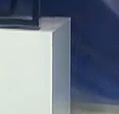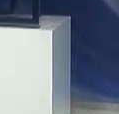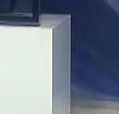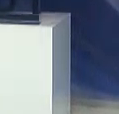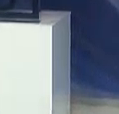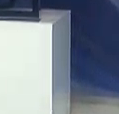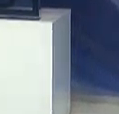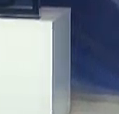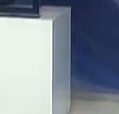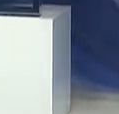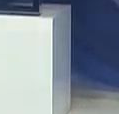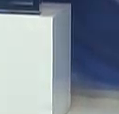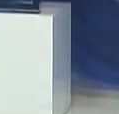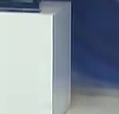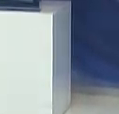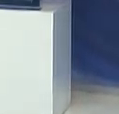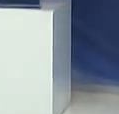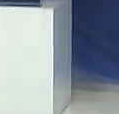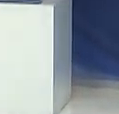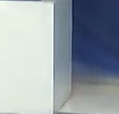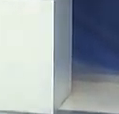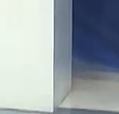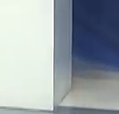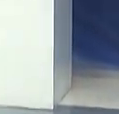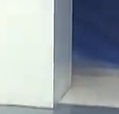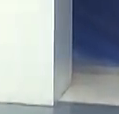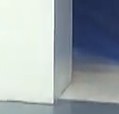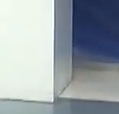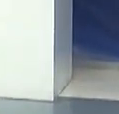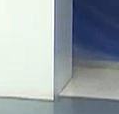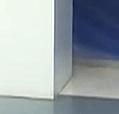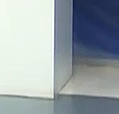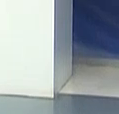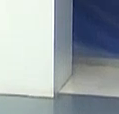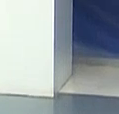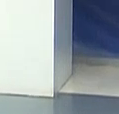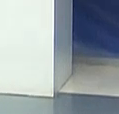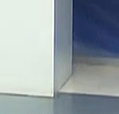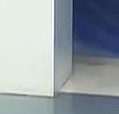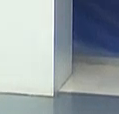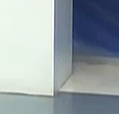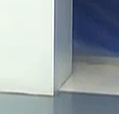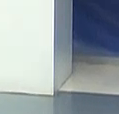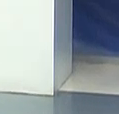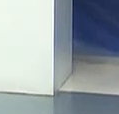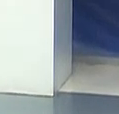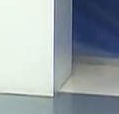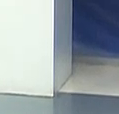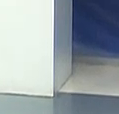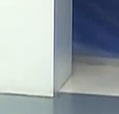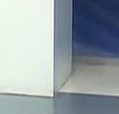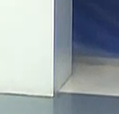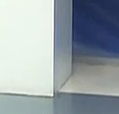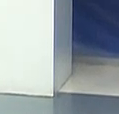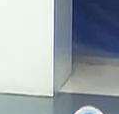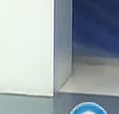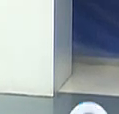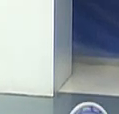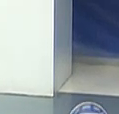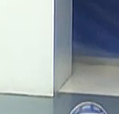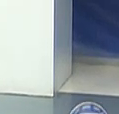Bien, y seguimos abordando el tema de la visita oficial de México, porque el presidente de la República, Alejandro Yamatei, informó también sobre los